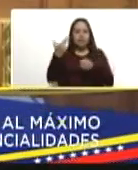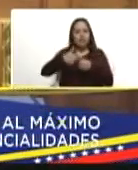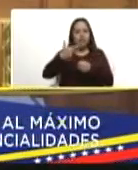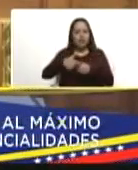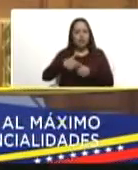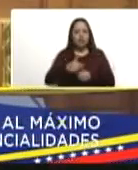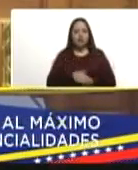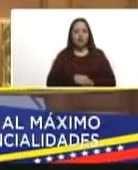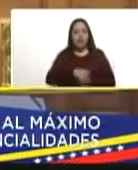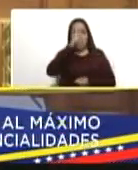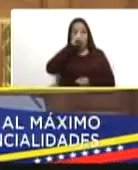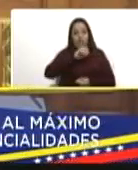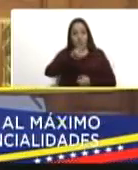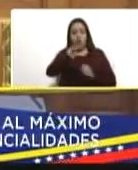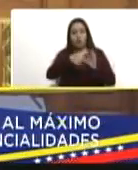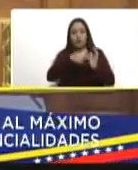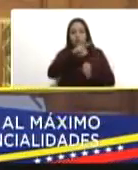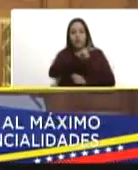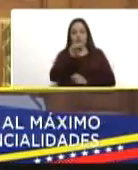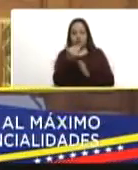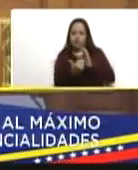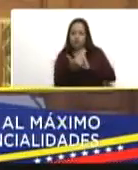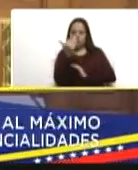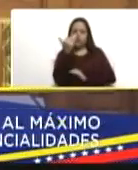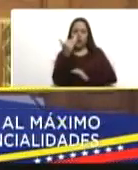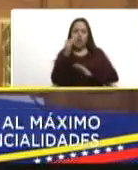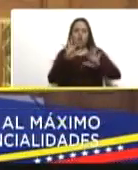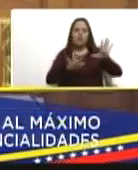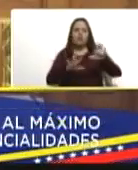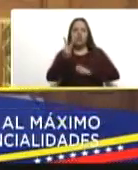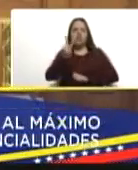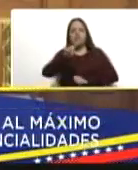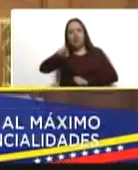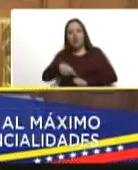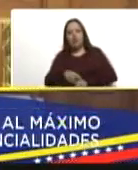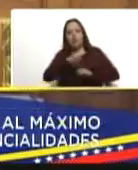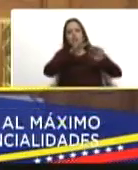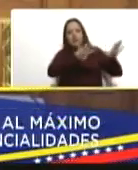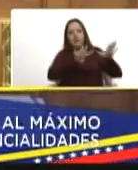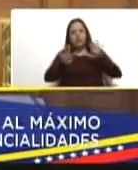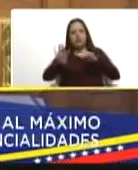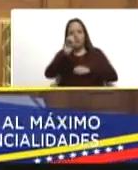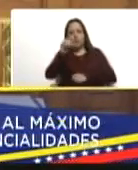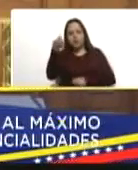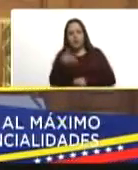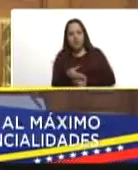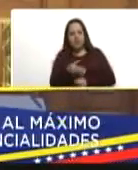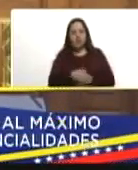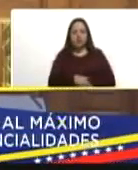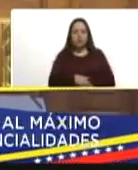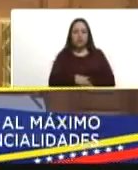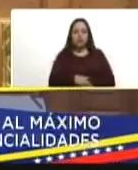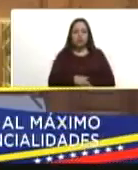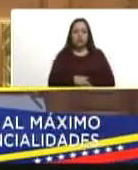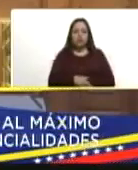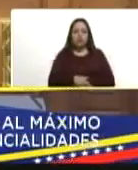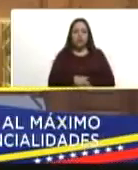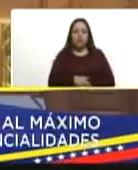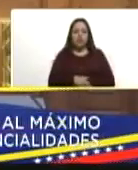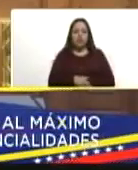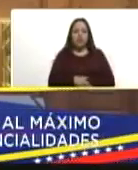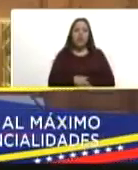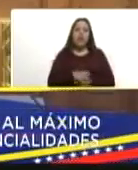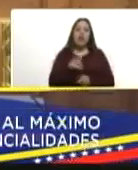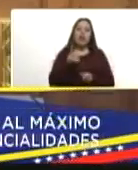que en el año 2023 creció un 12.99 por en el tercer trimestre con